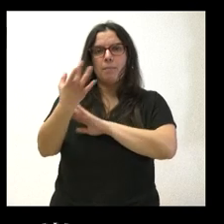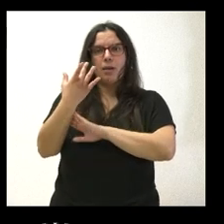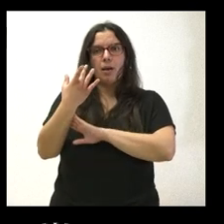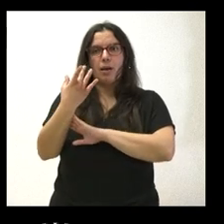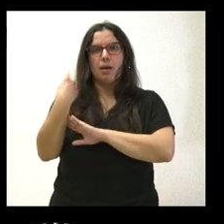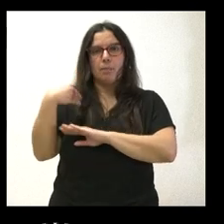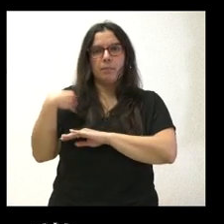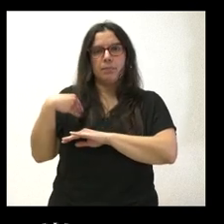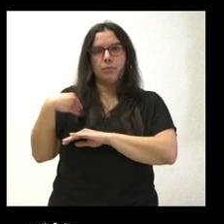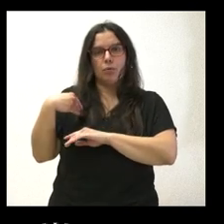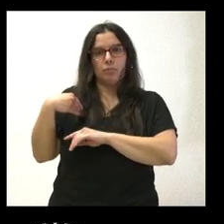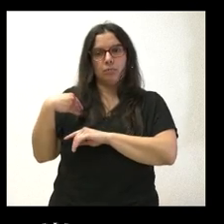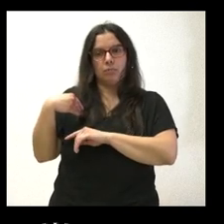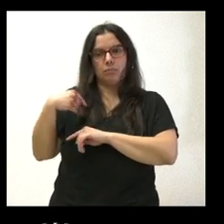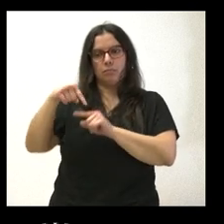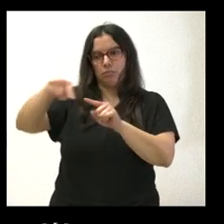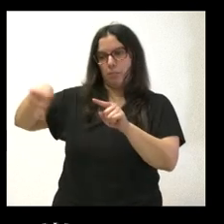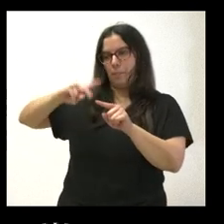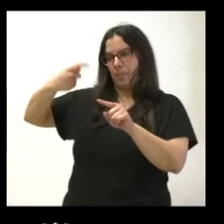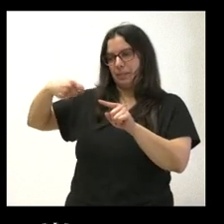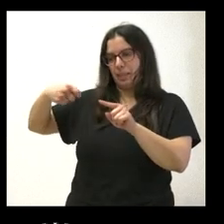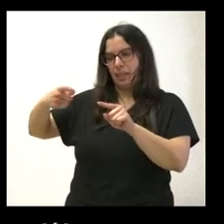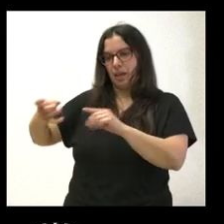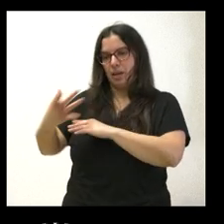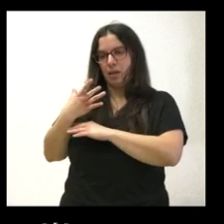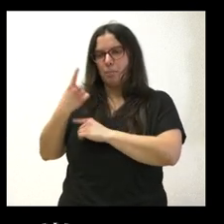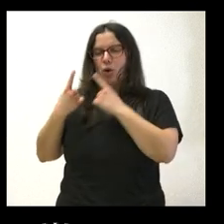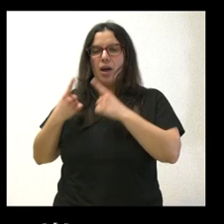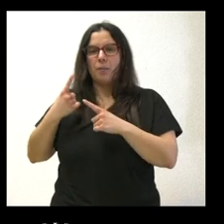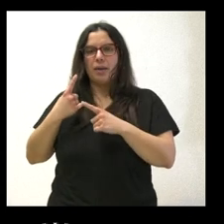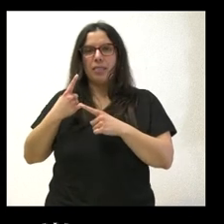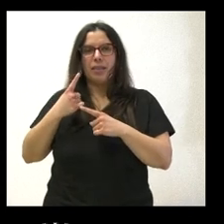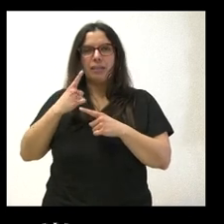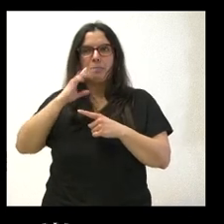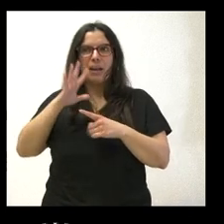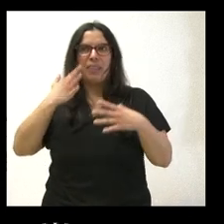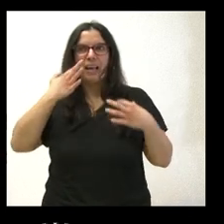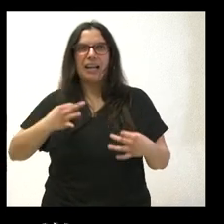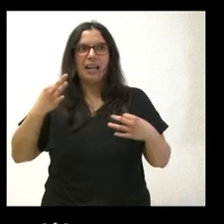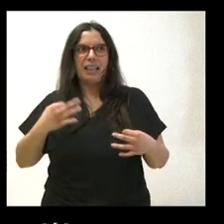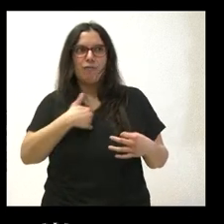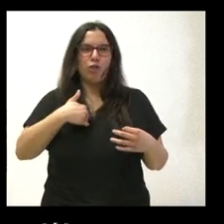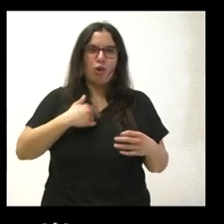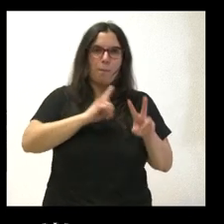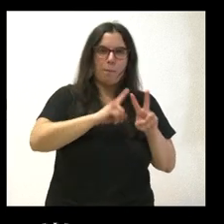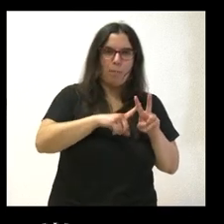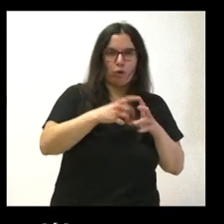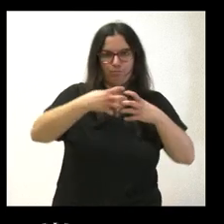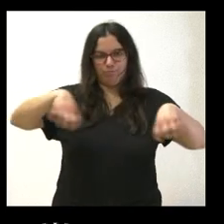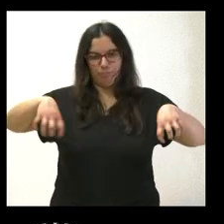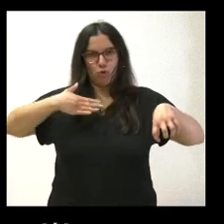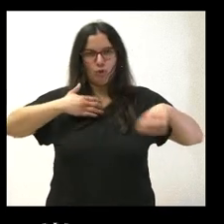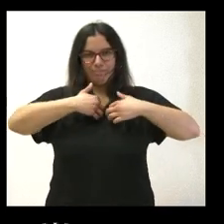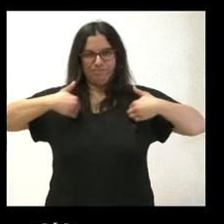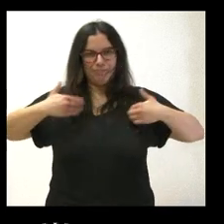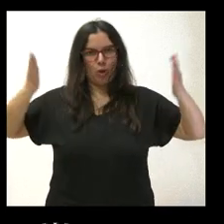la vicepresidencia a veces más parecen un planteamiento del partido que del de la de la junta de Castilla León y